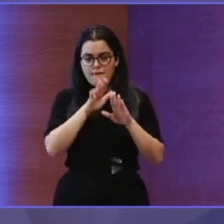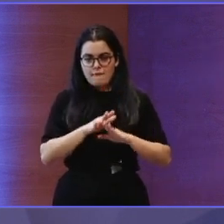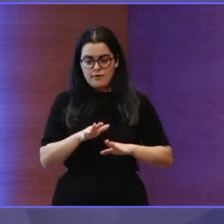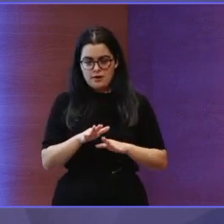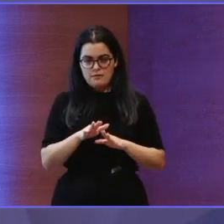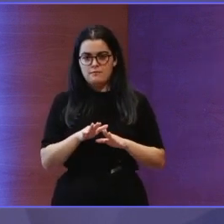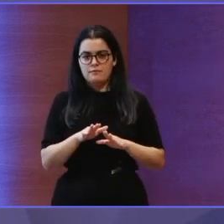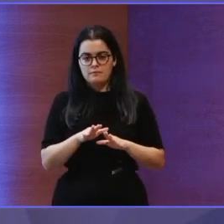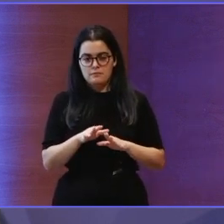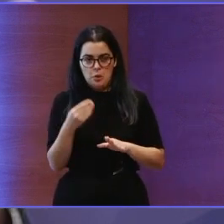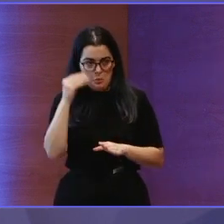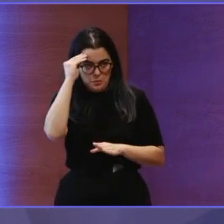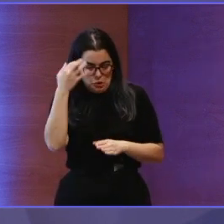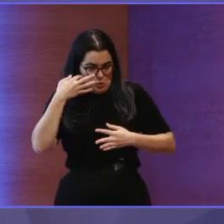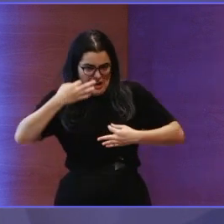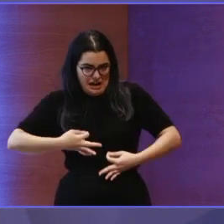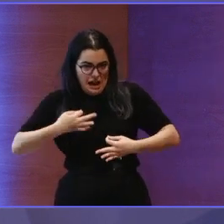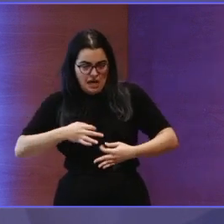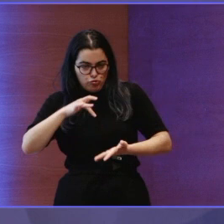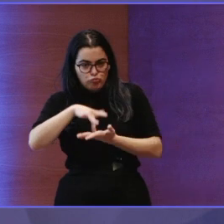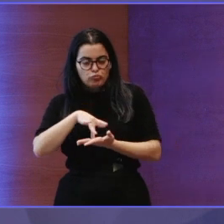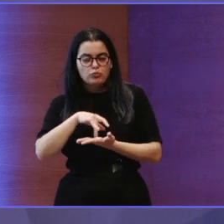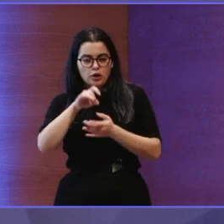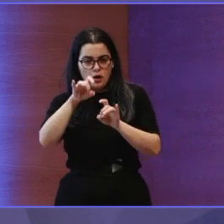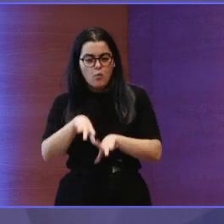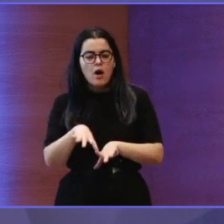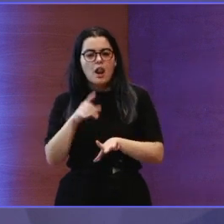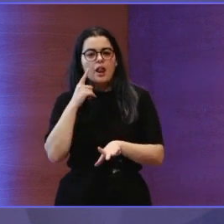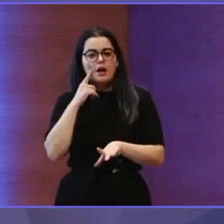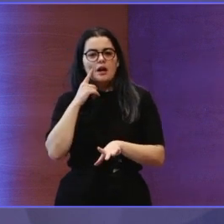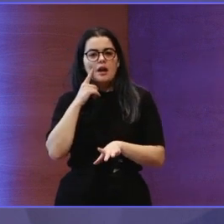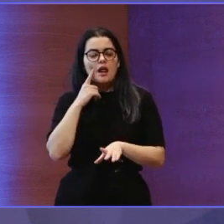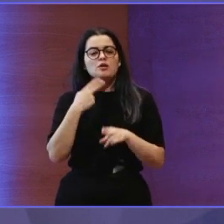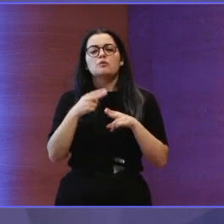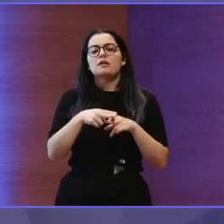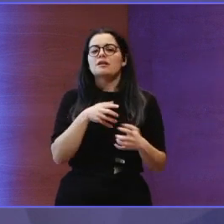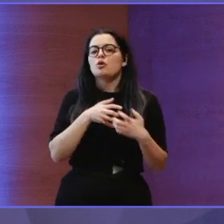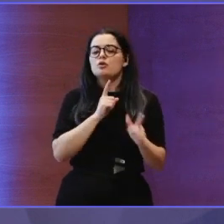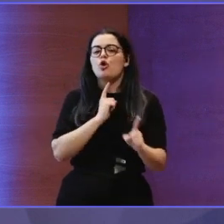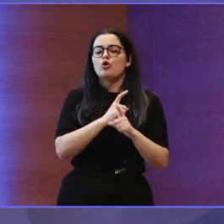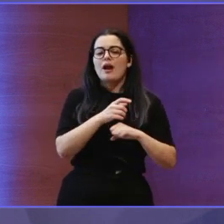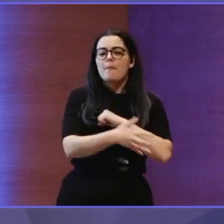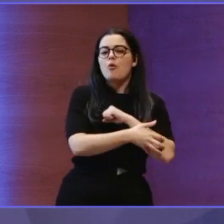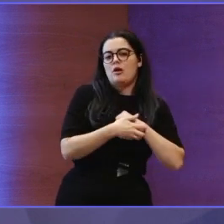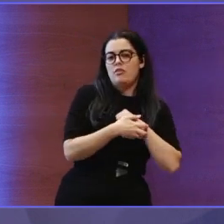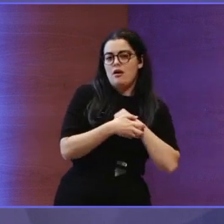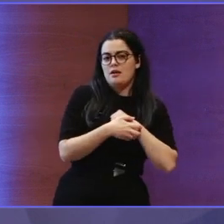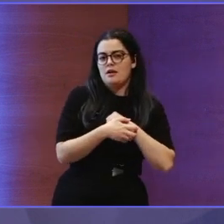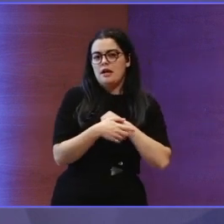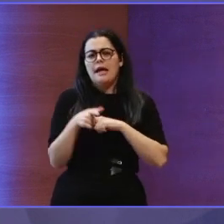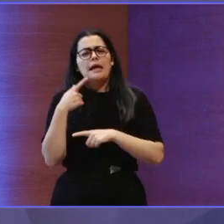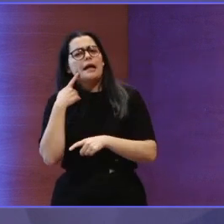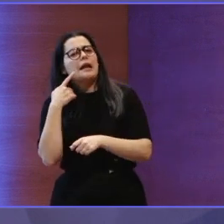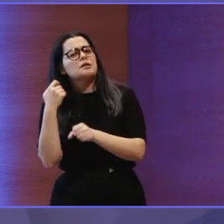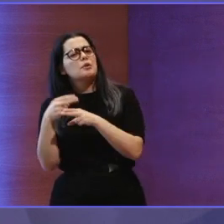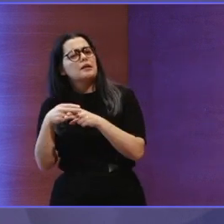la De hecho yo creo que es una realidad que ocurre subsumir eh las políticas de lucha contra la pobreza y las políticas a favor de la